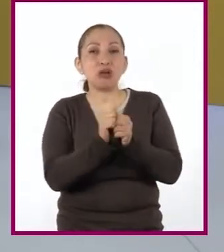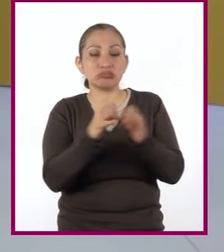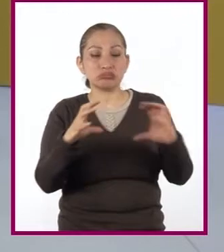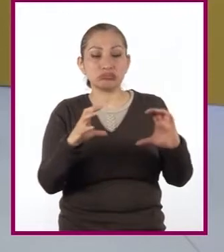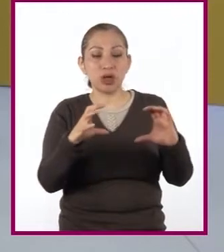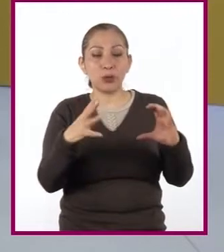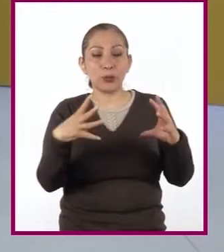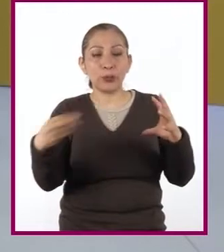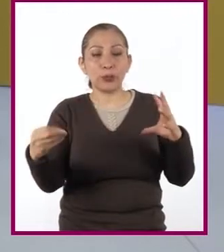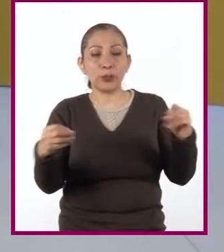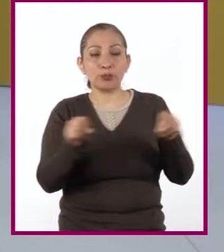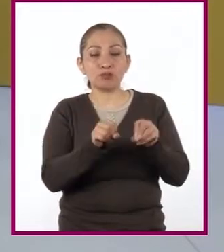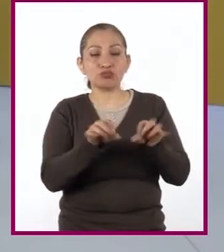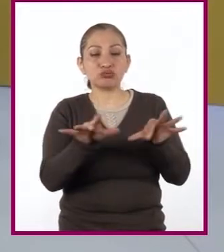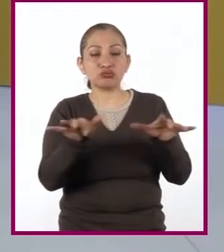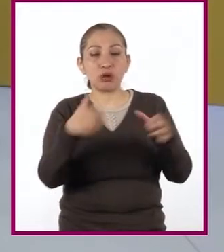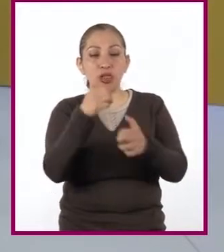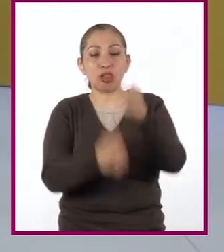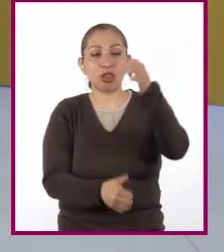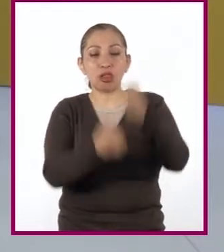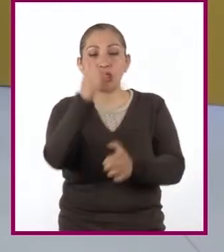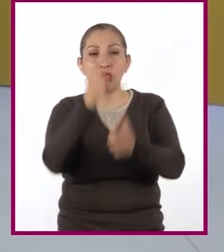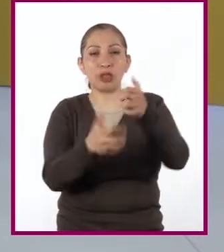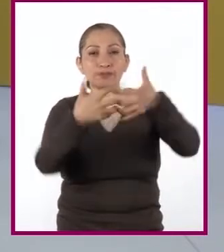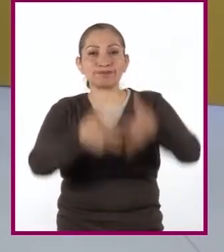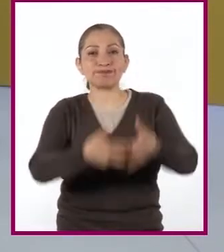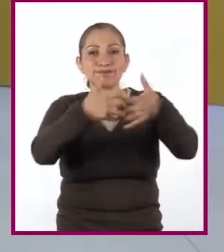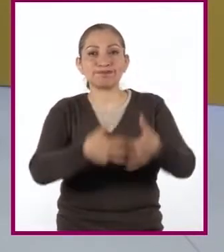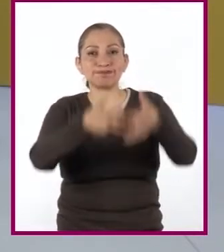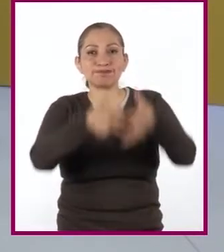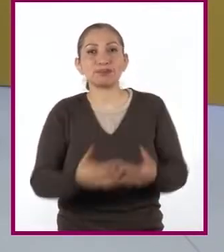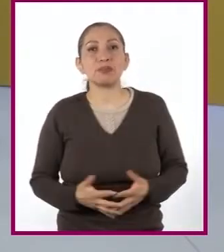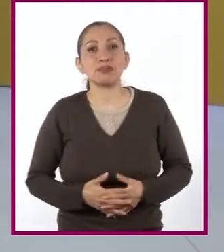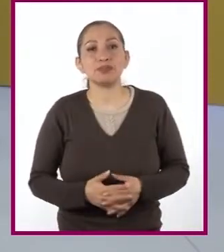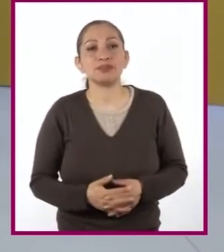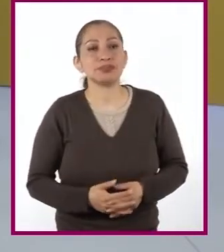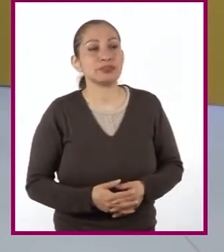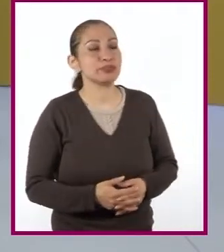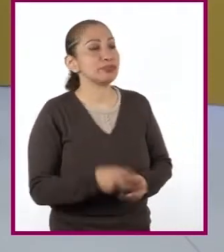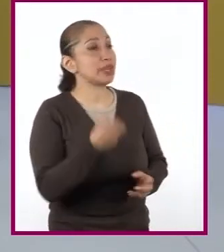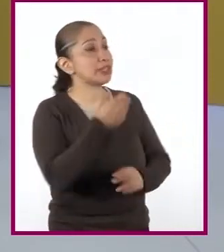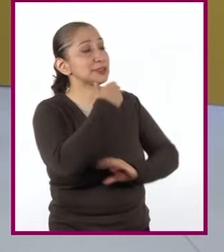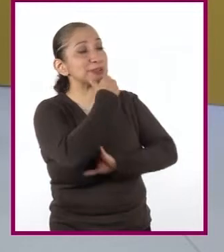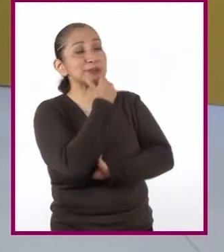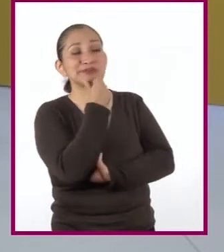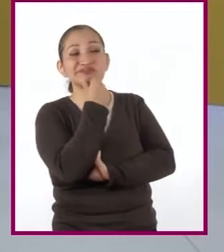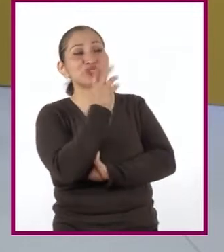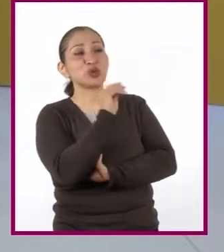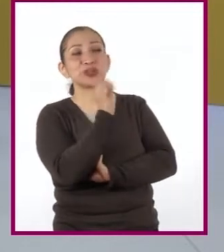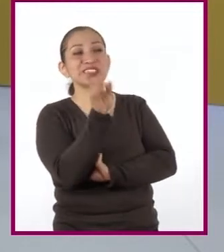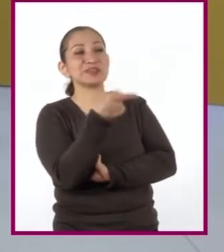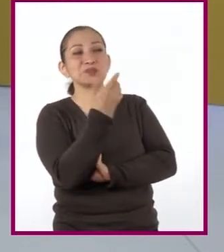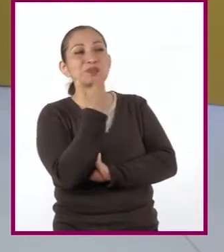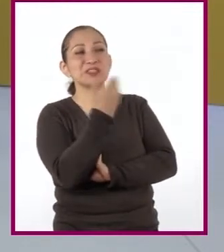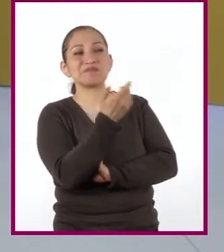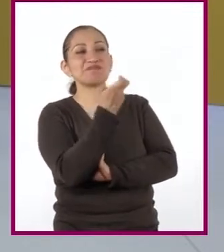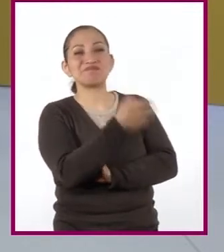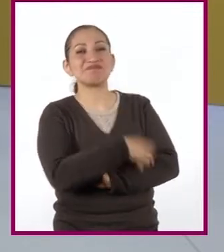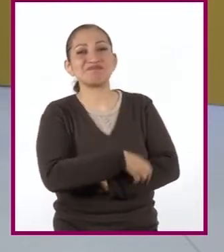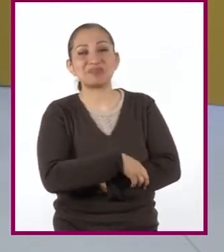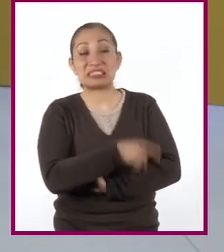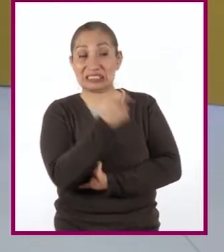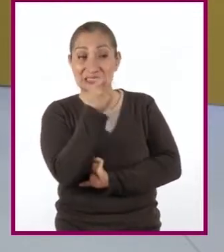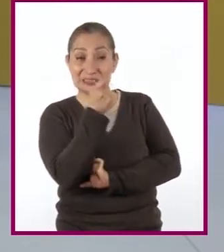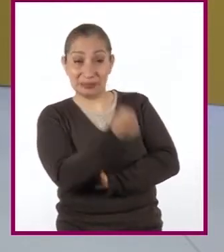la radiación y la fricción entre sus partes móviles. Eso no me suena nada bien. ¿Quiere